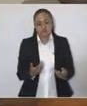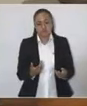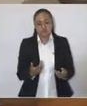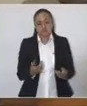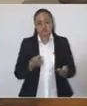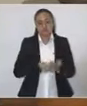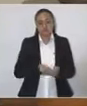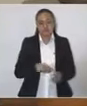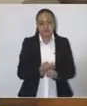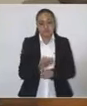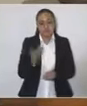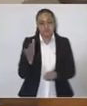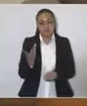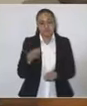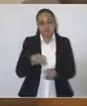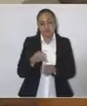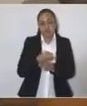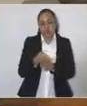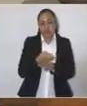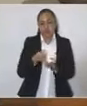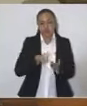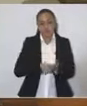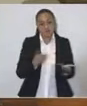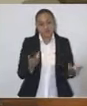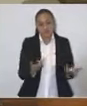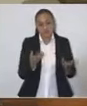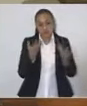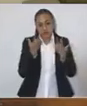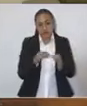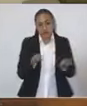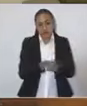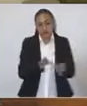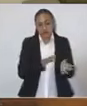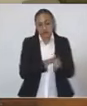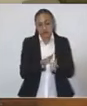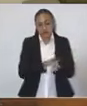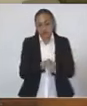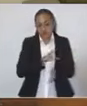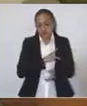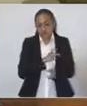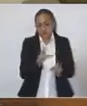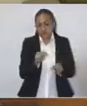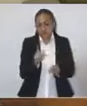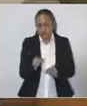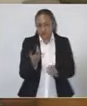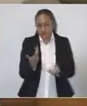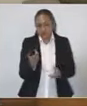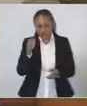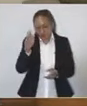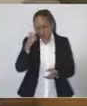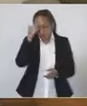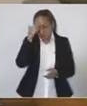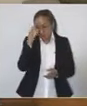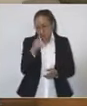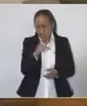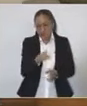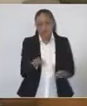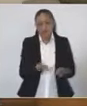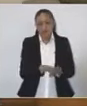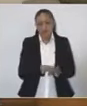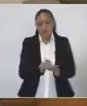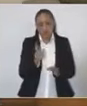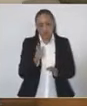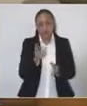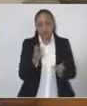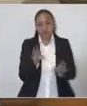estado de Morena, pues no tienen el propósito de apoyarme a mí, ¿eh? Que recuerden y que me echen una